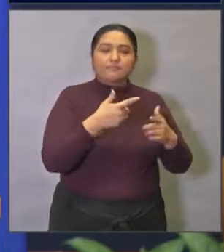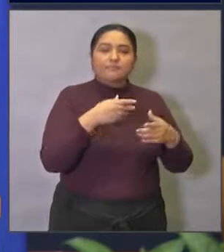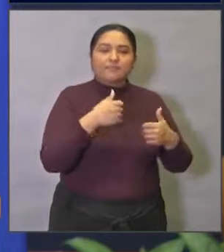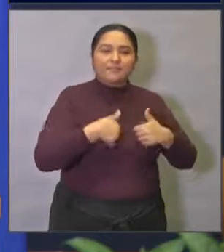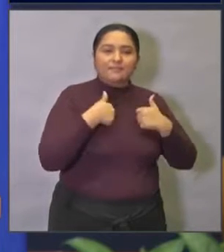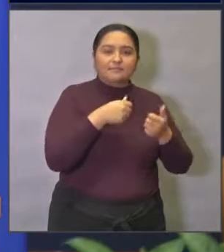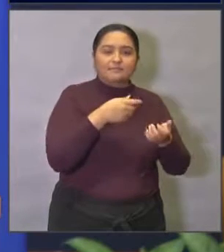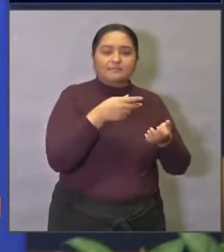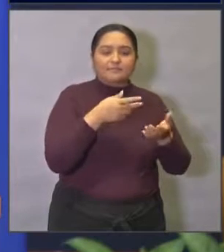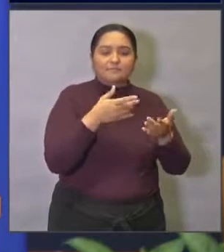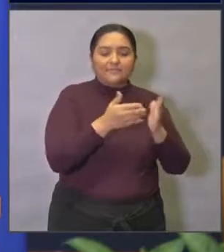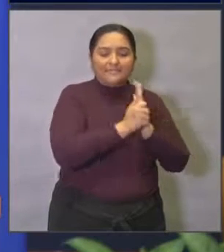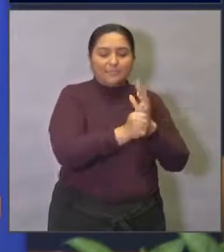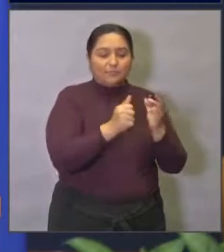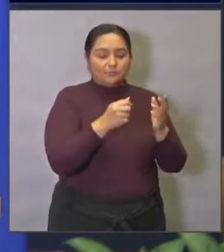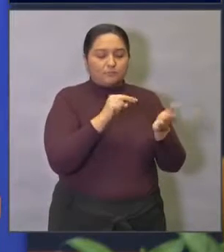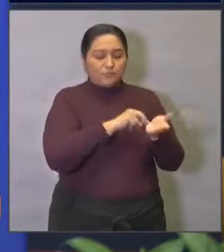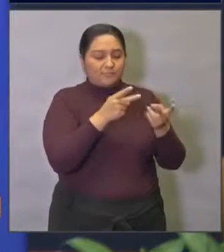Next slide, please.